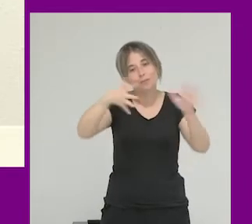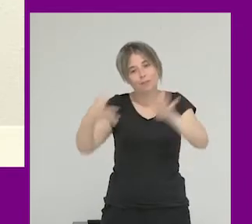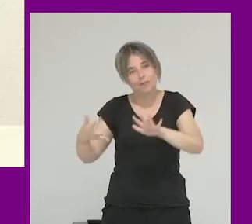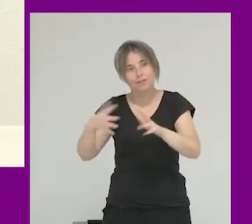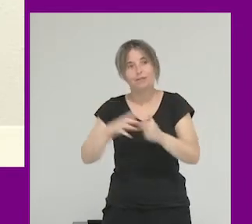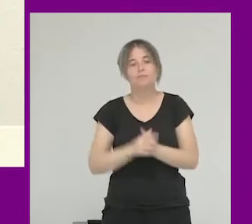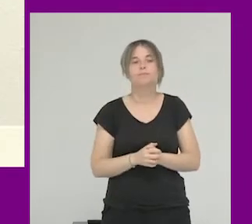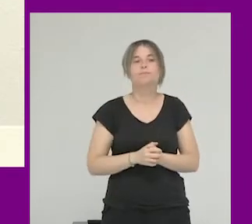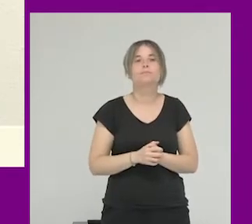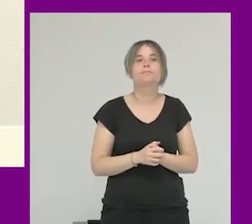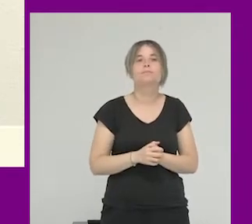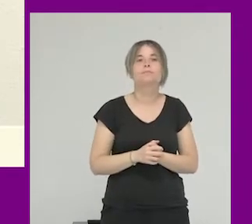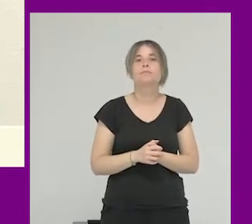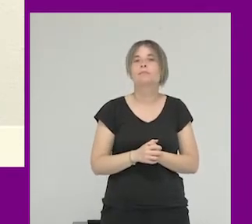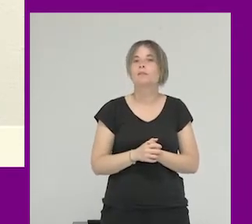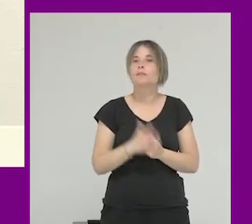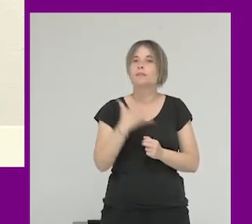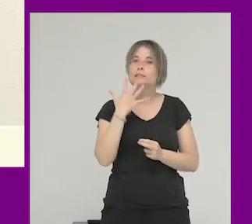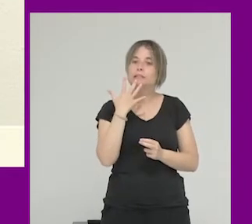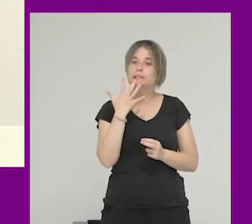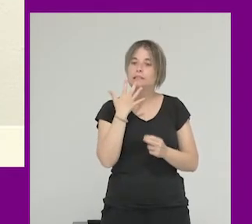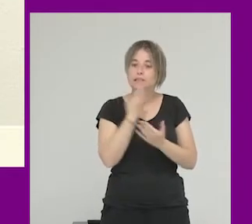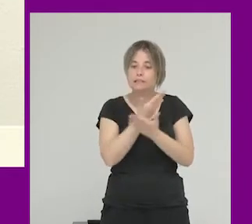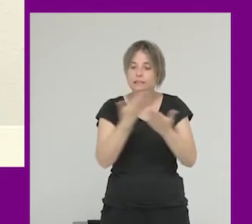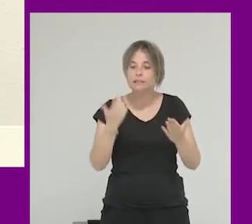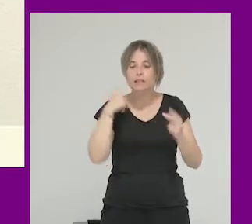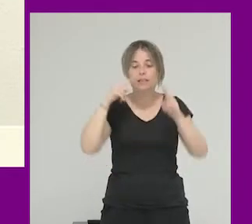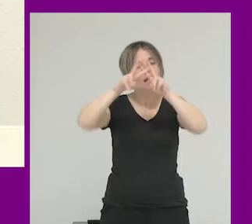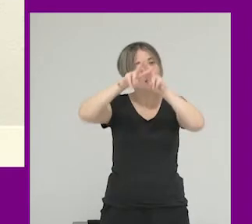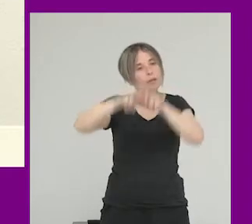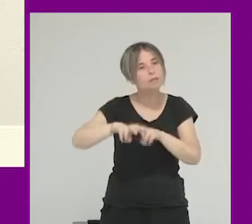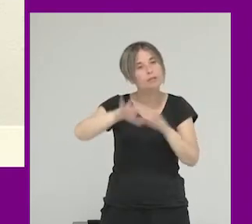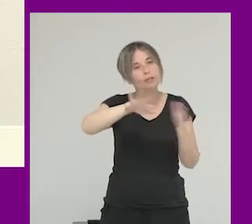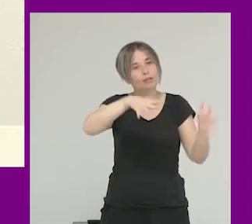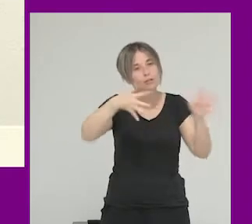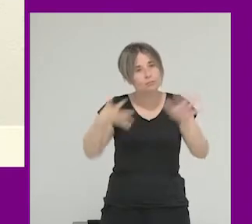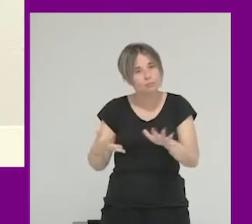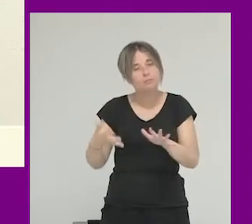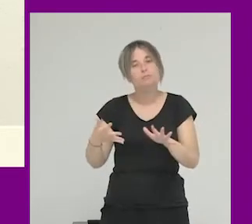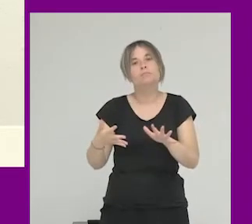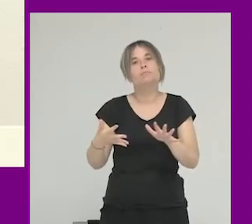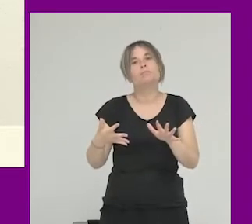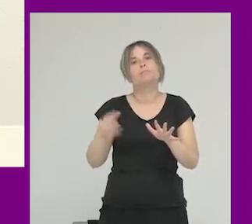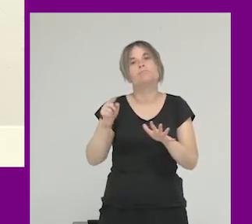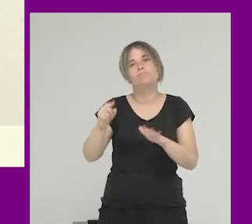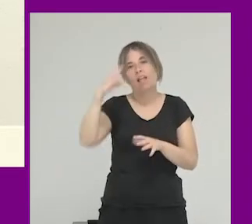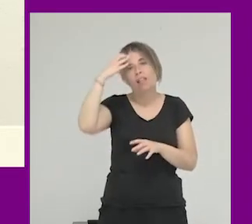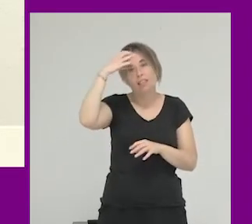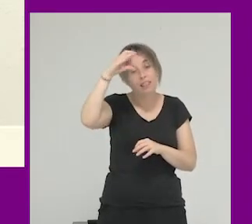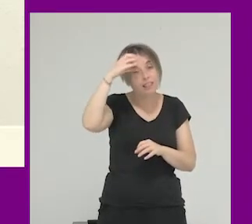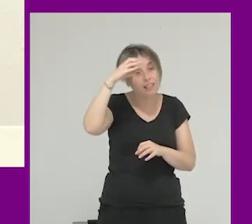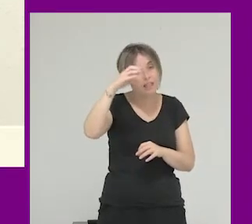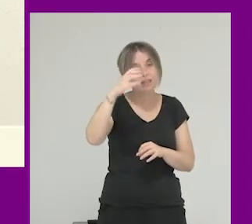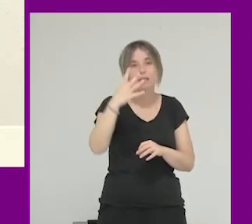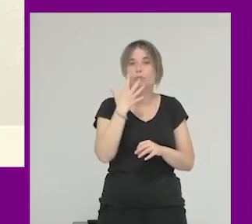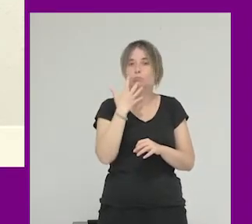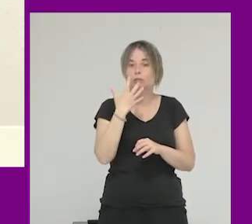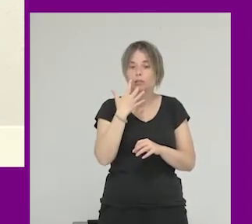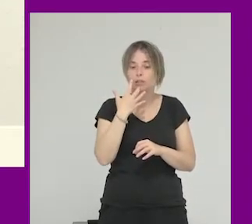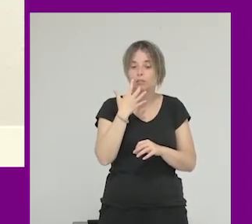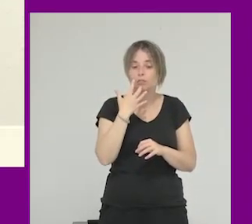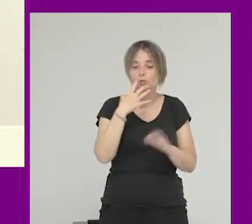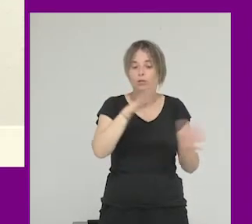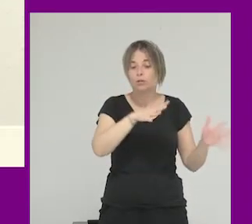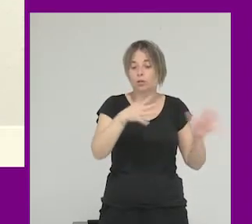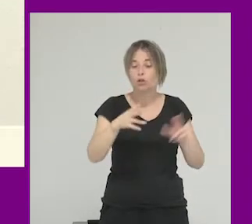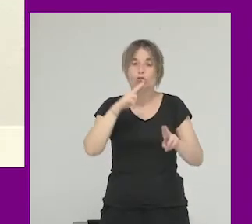¿no? Es decir, si realmente todas esas investigaciones de las ciencias STEM, que